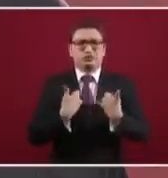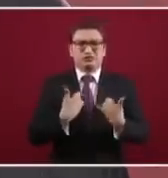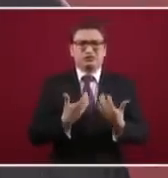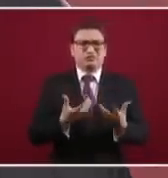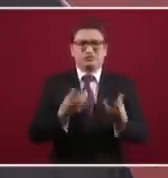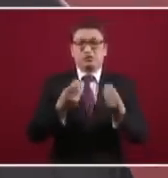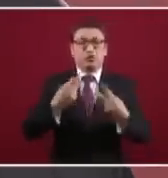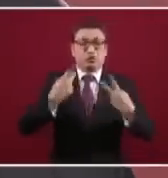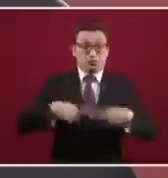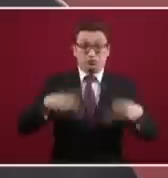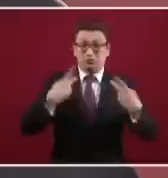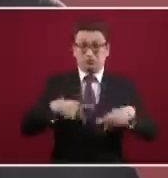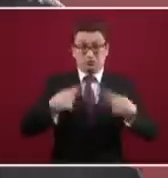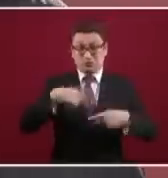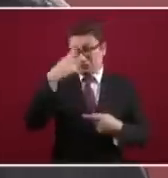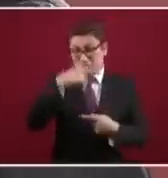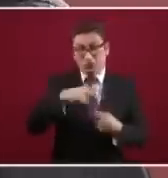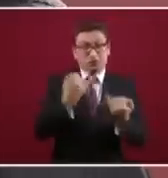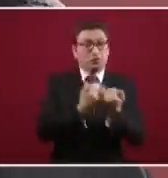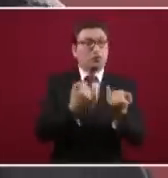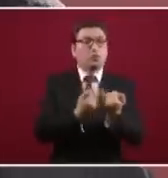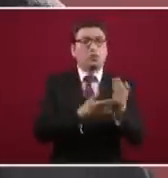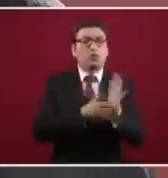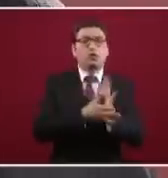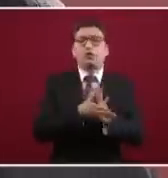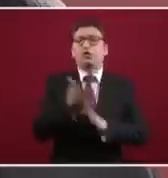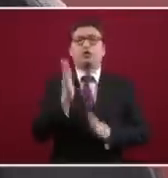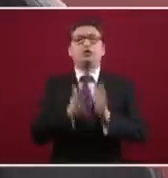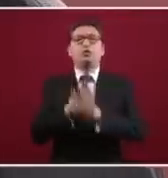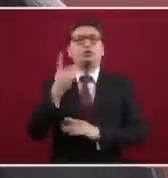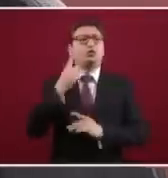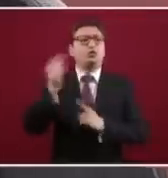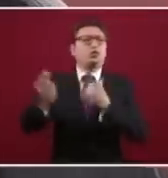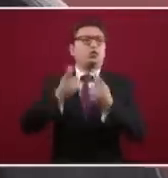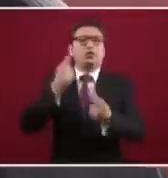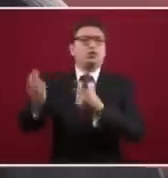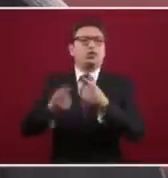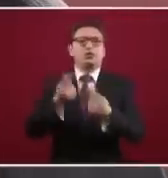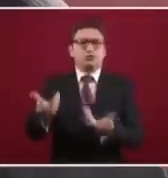Miles de mexicanos se fueron al exilio